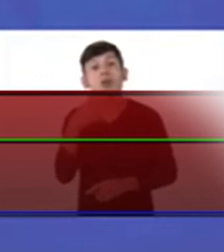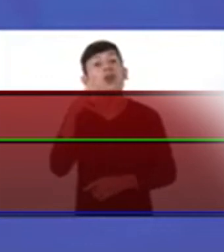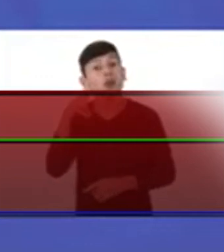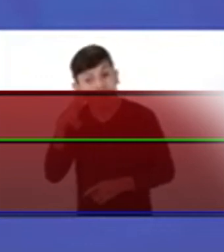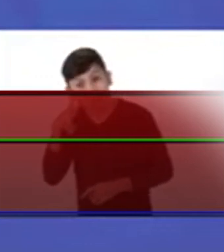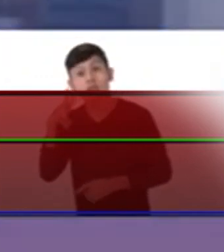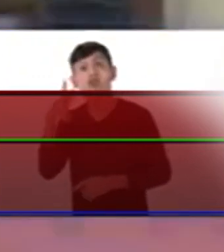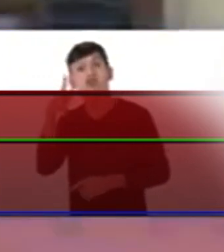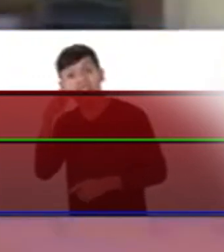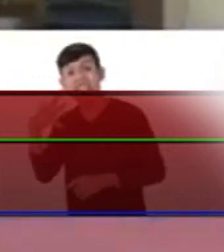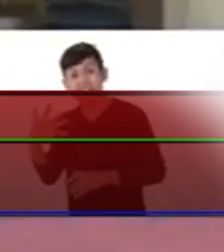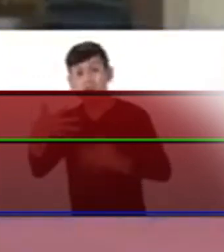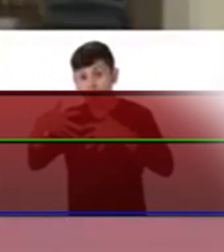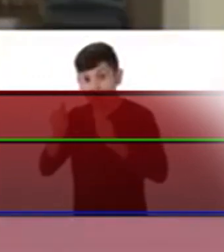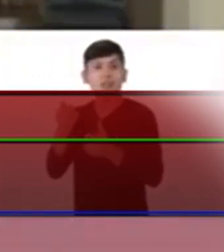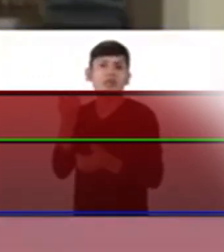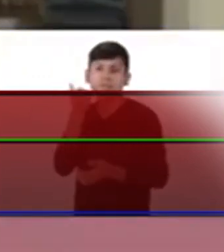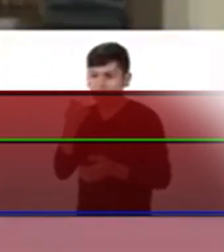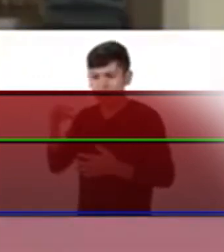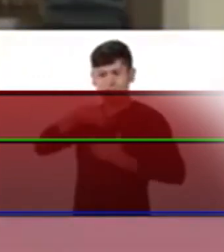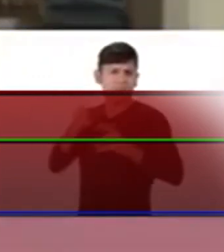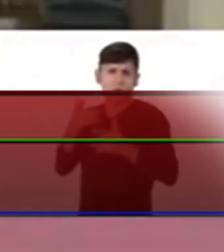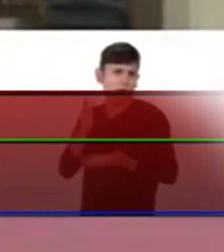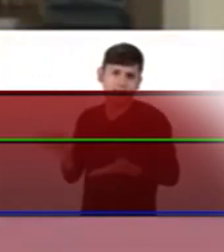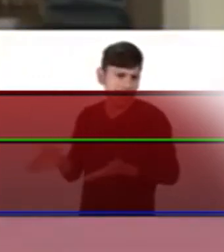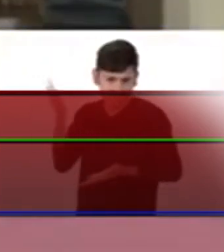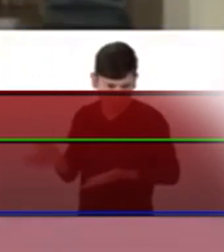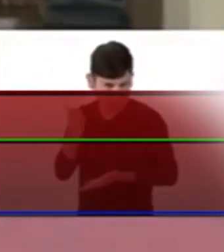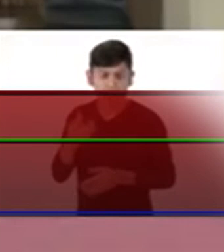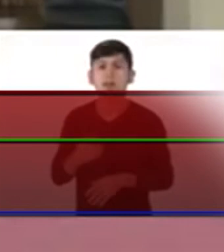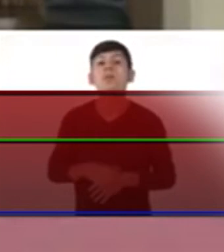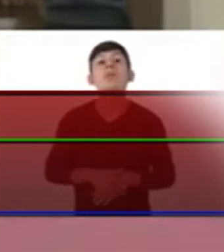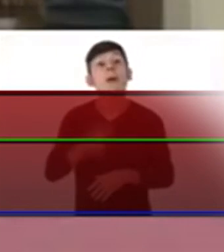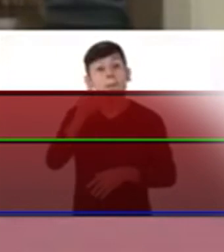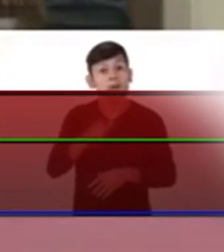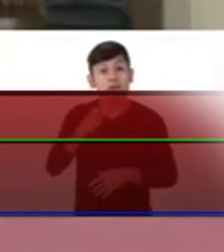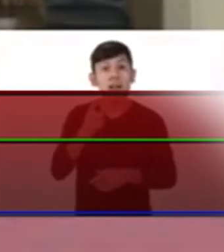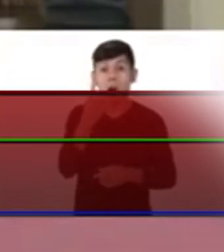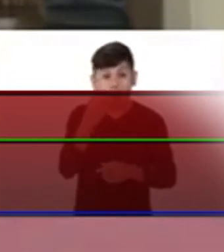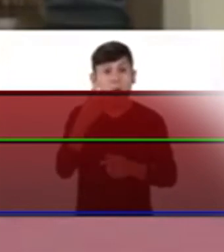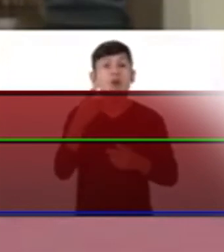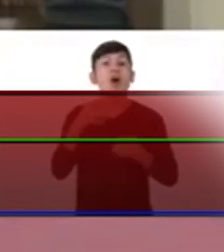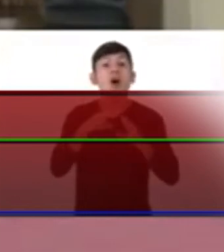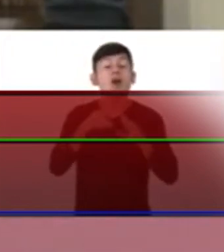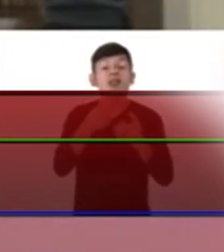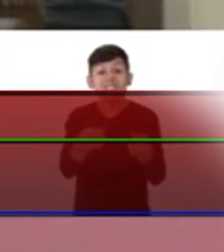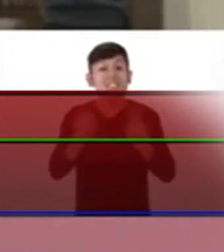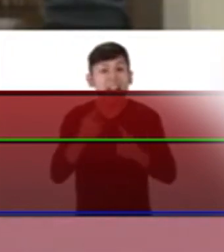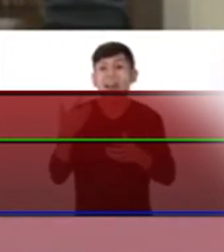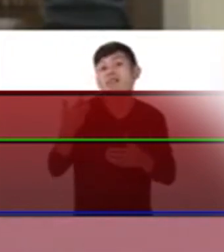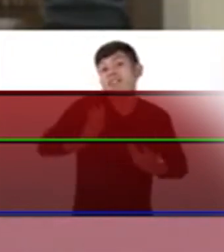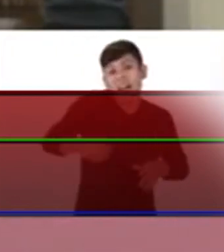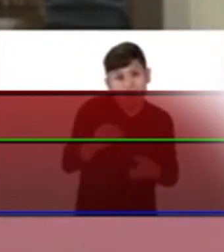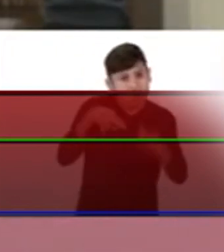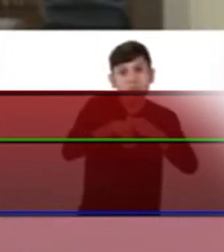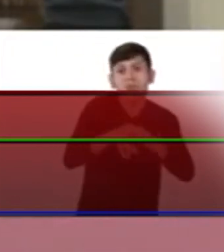4.885 casos. En cuanto a la internación de nuestros pacientes, tenemos uno solo en sala general y dos pacientes en terapia